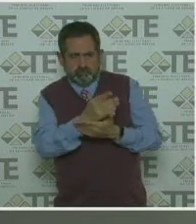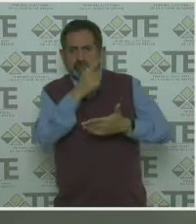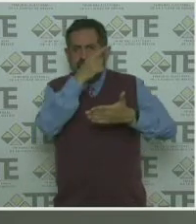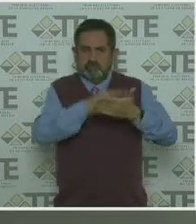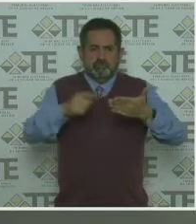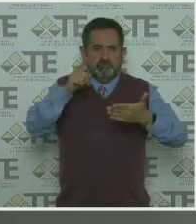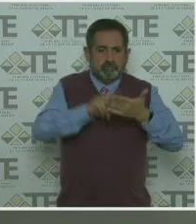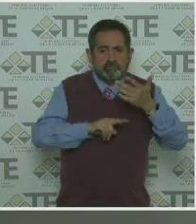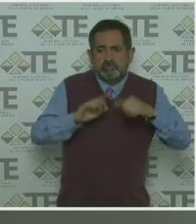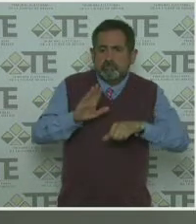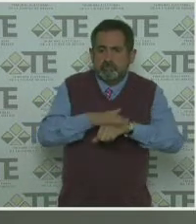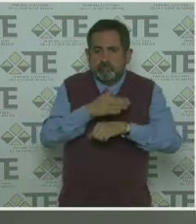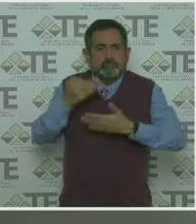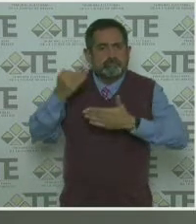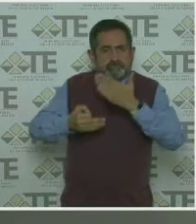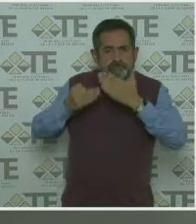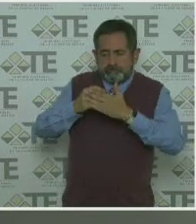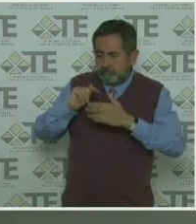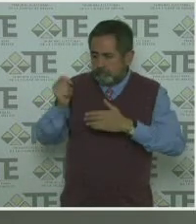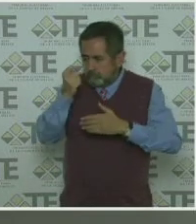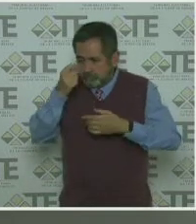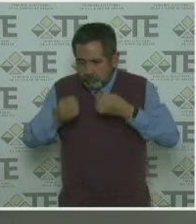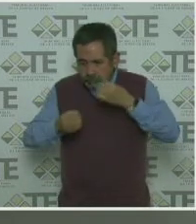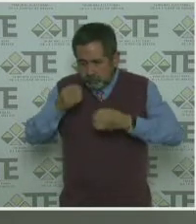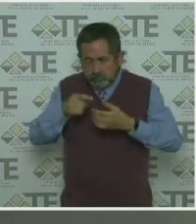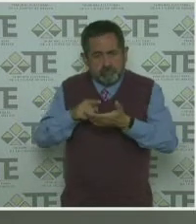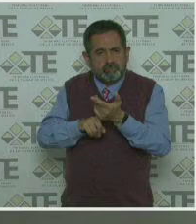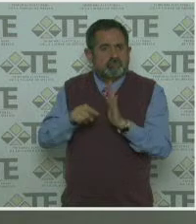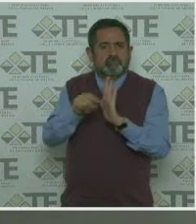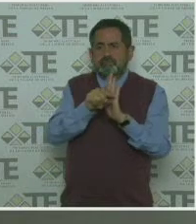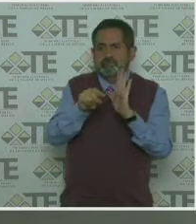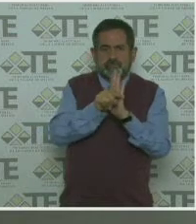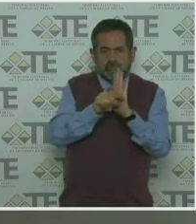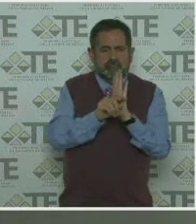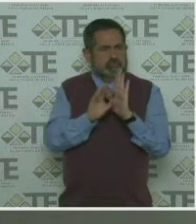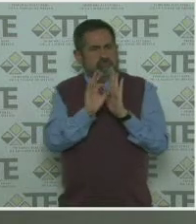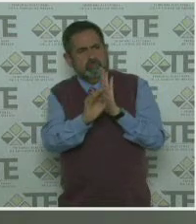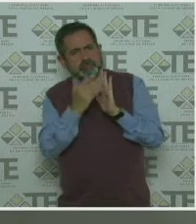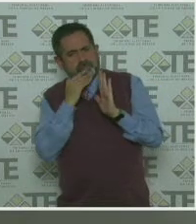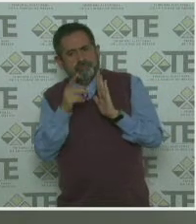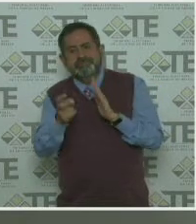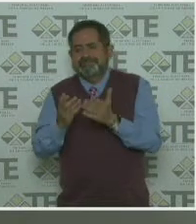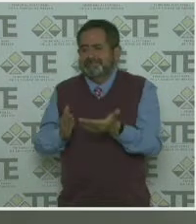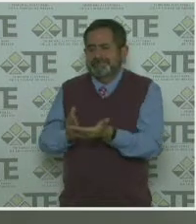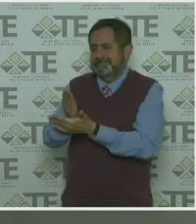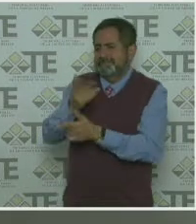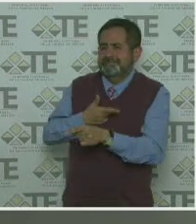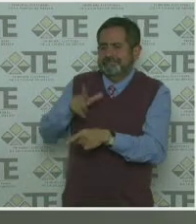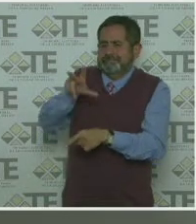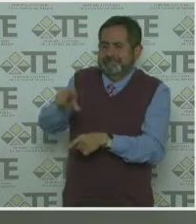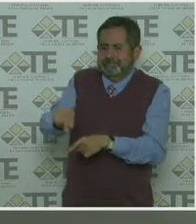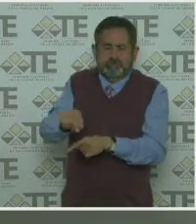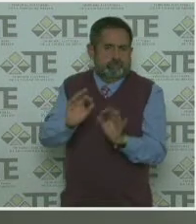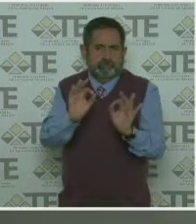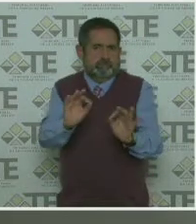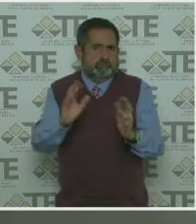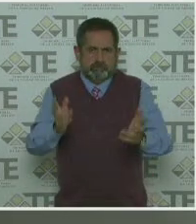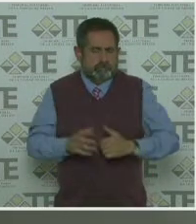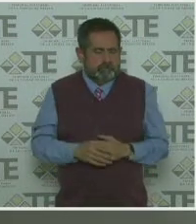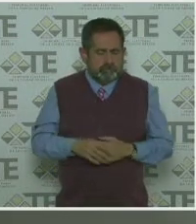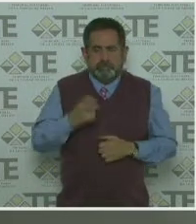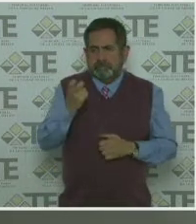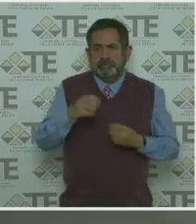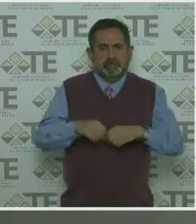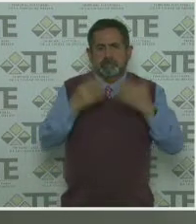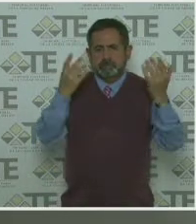los aspectos técnico y jurídico fueron dictaminados negativos correctamente y los mismos no podrían ser superados. En